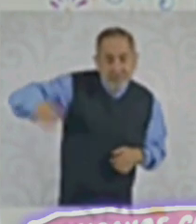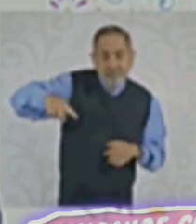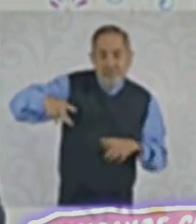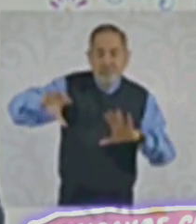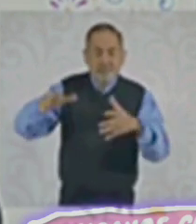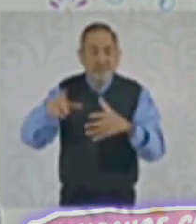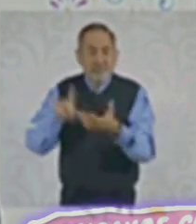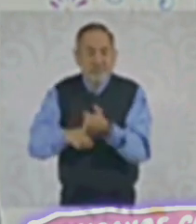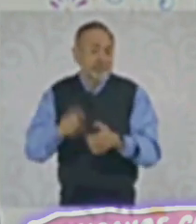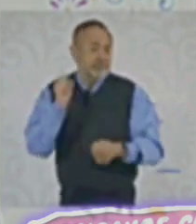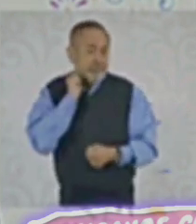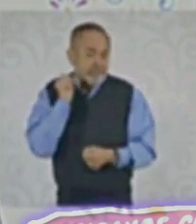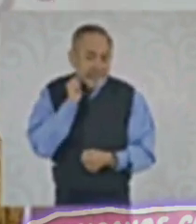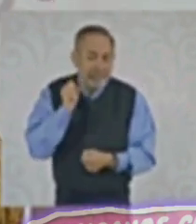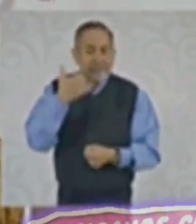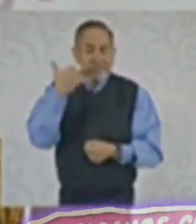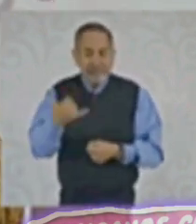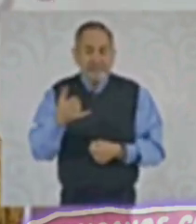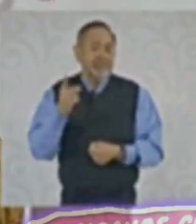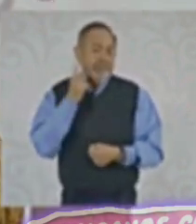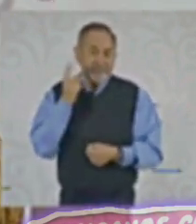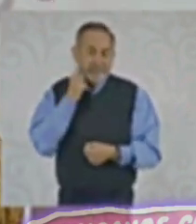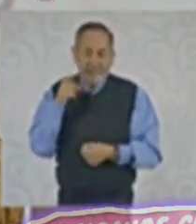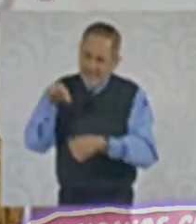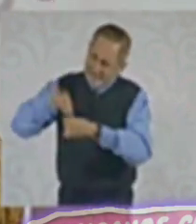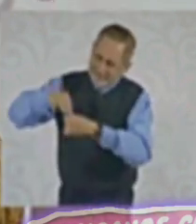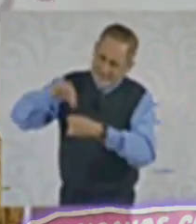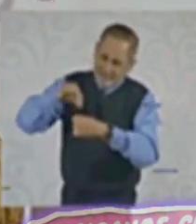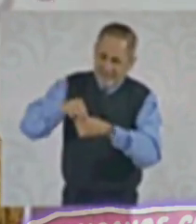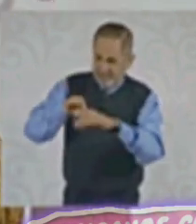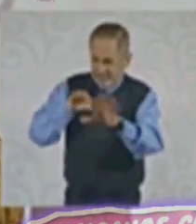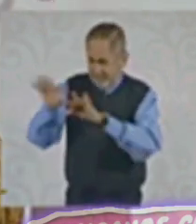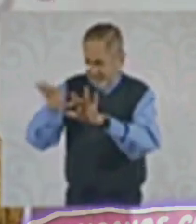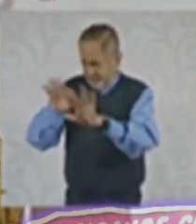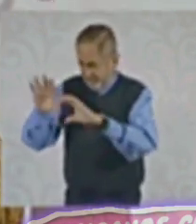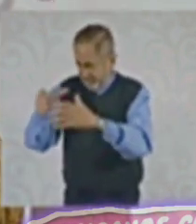eligieron senadores, senadoras, diputados, diputadas federales.